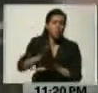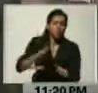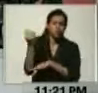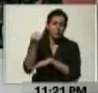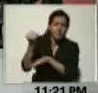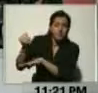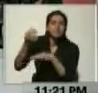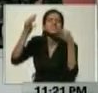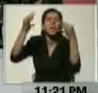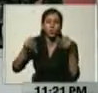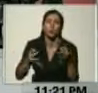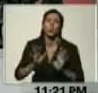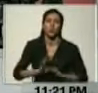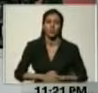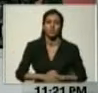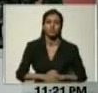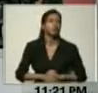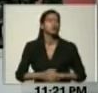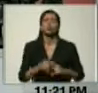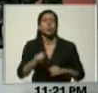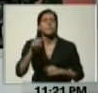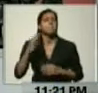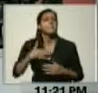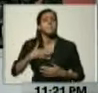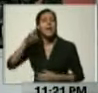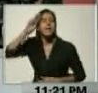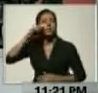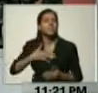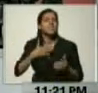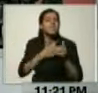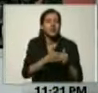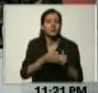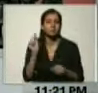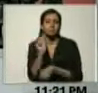Te lo garantizo. Eres nuestro maestro, nuestro guía. Así son ellos.